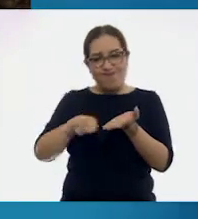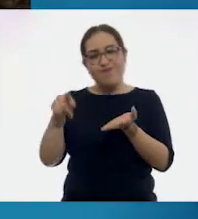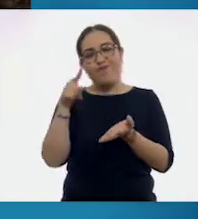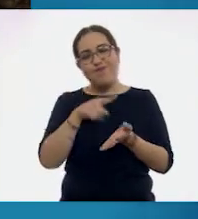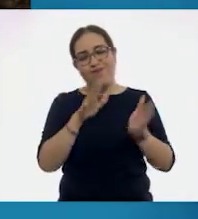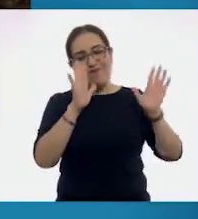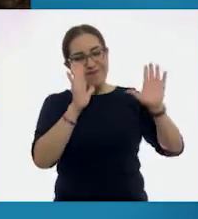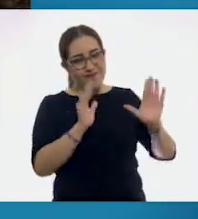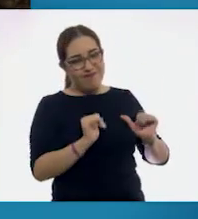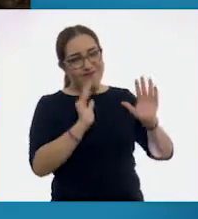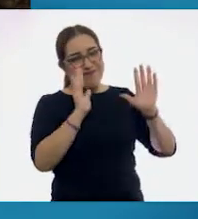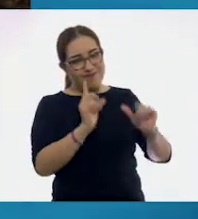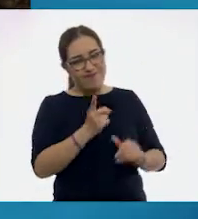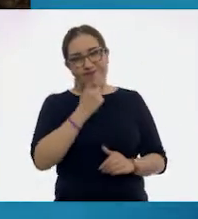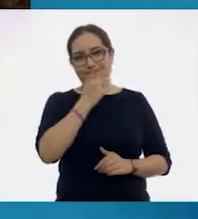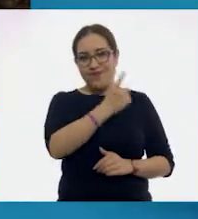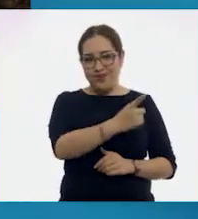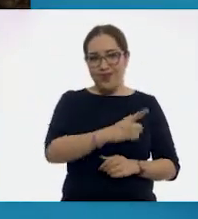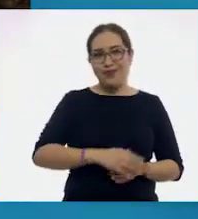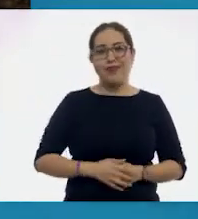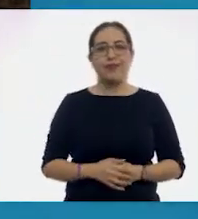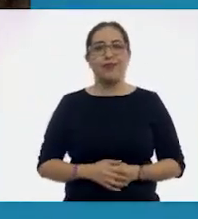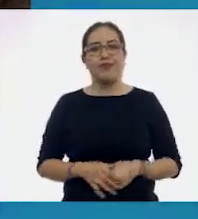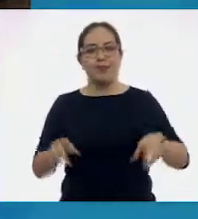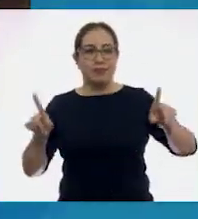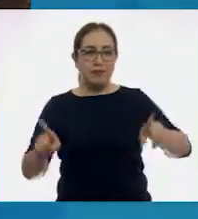se despidió.